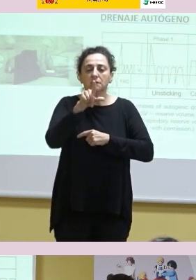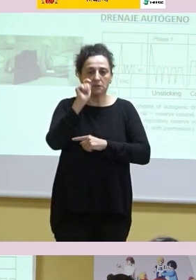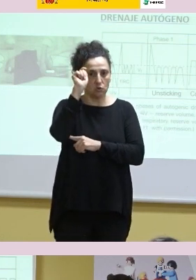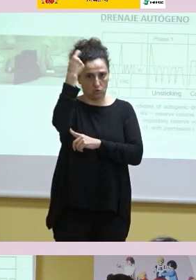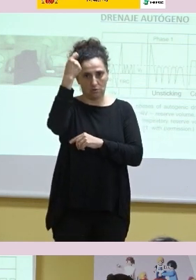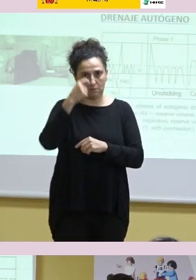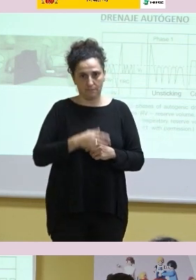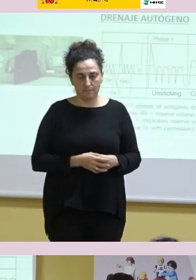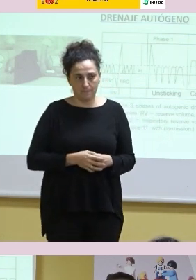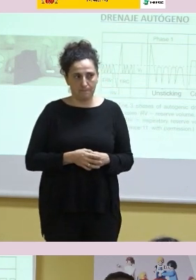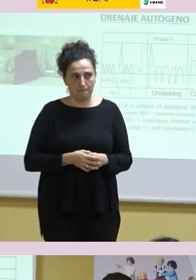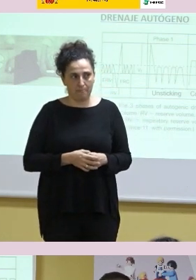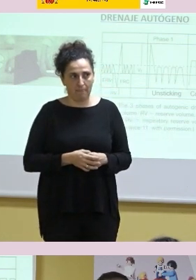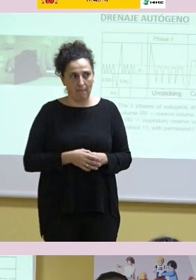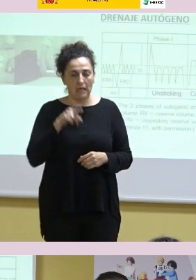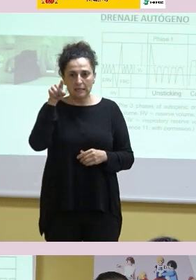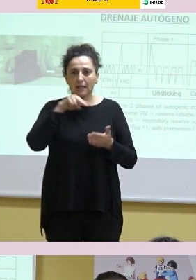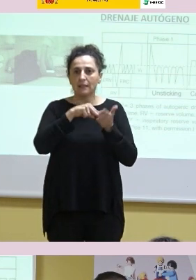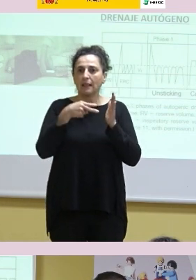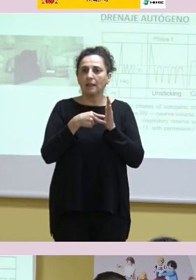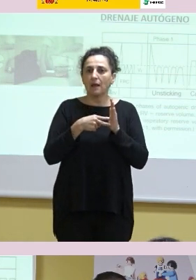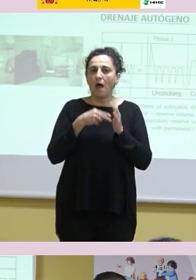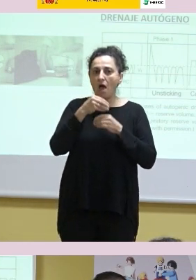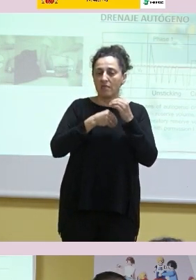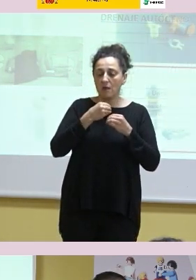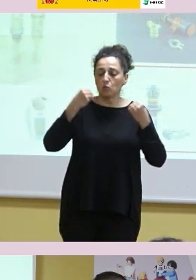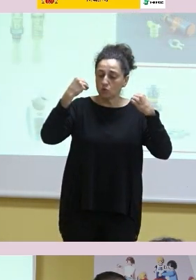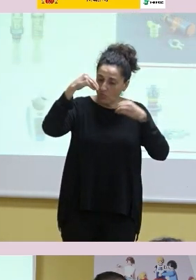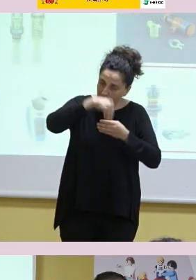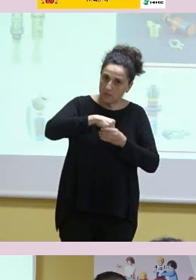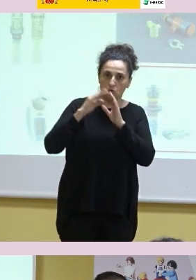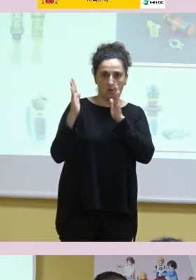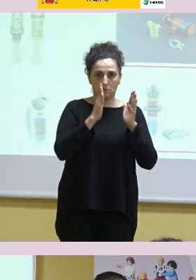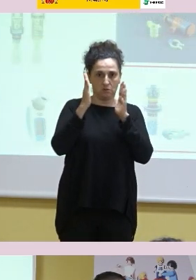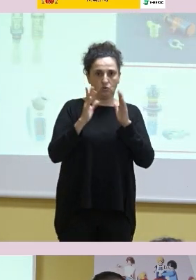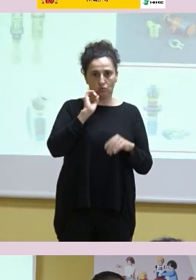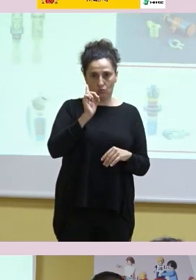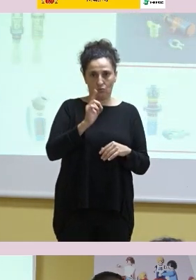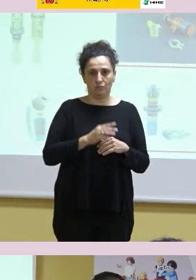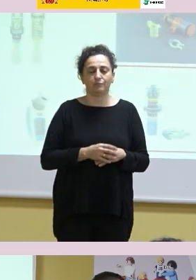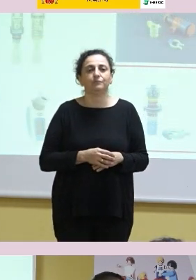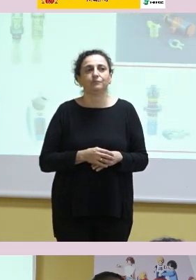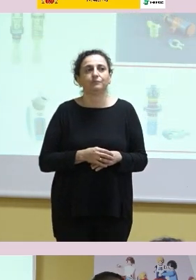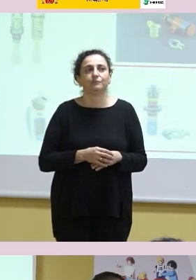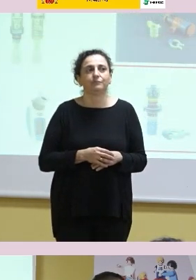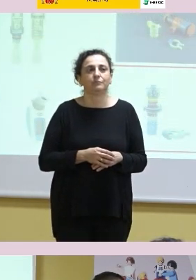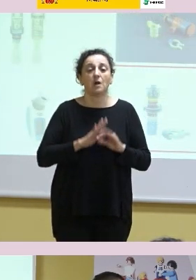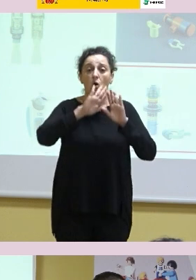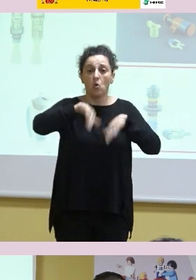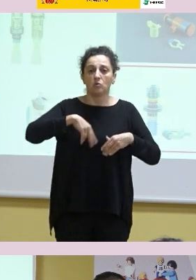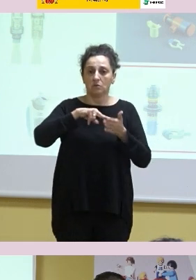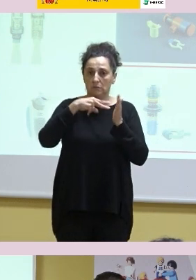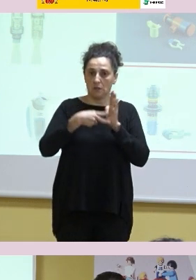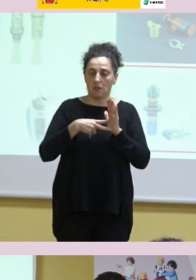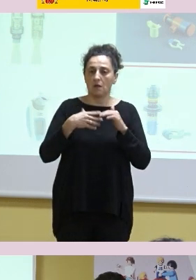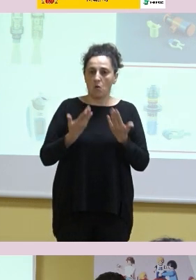Entonces esta técnica solo la realizábamos dentro de las sesiones. Por último, la última técnica